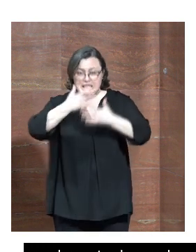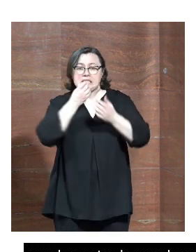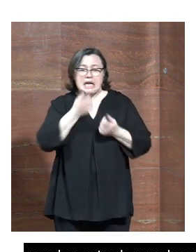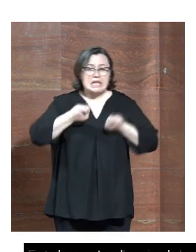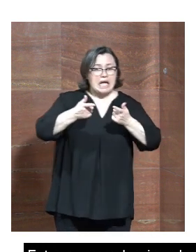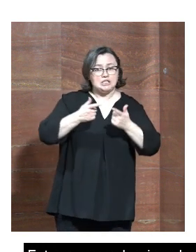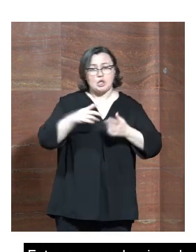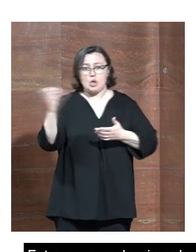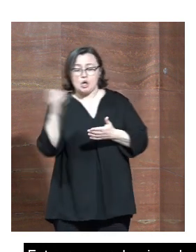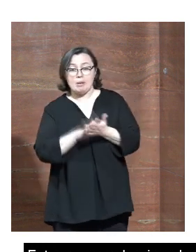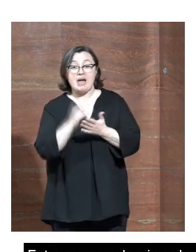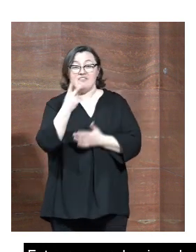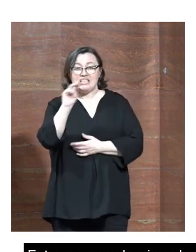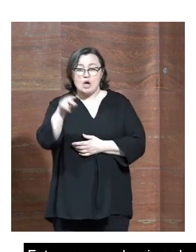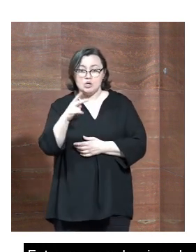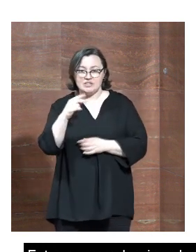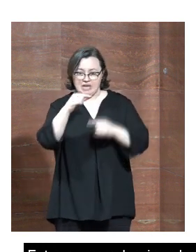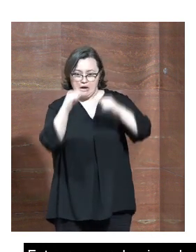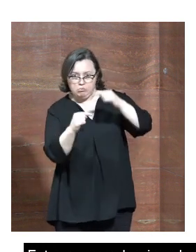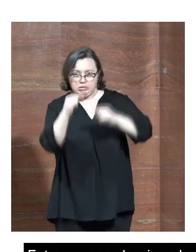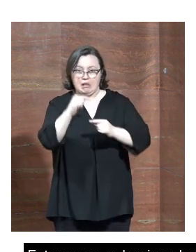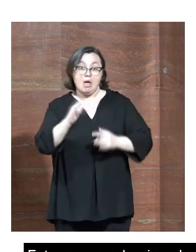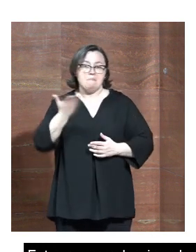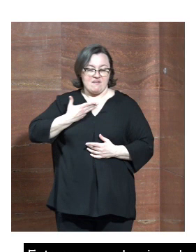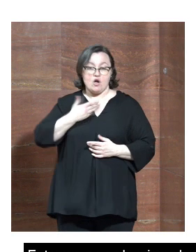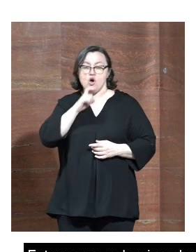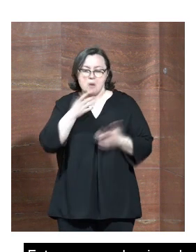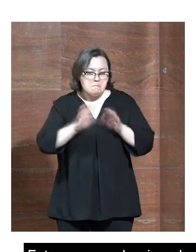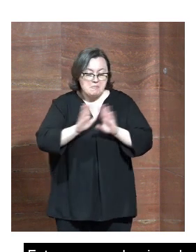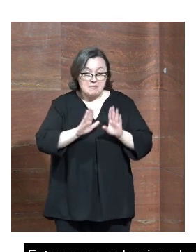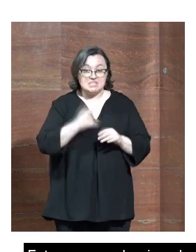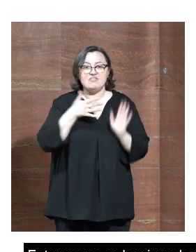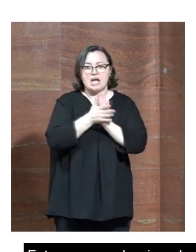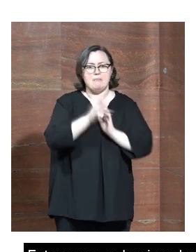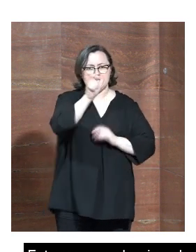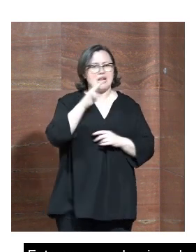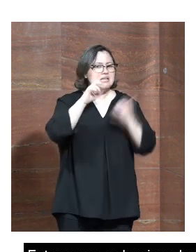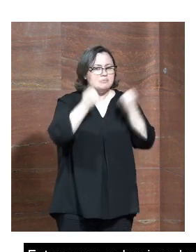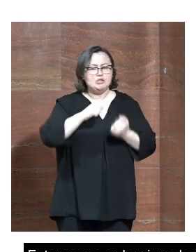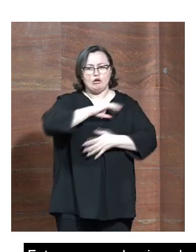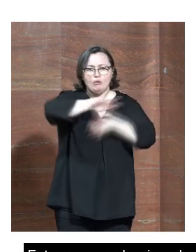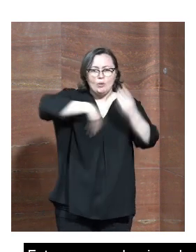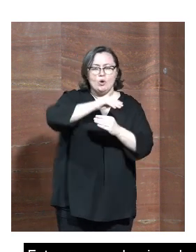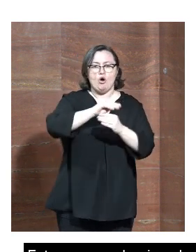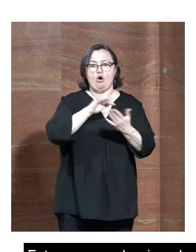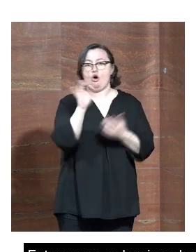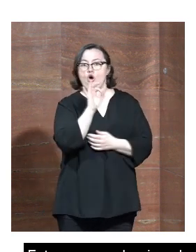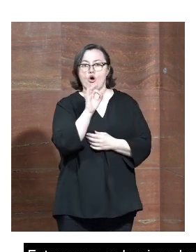cómo están esos 20 euros que le pueden desequilibrar su economía, que una persona que es un inversor o que es